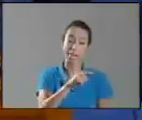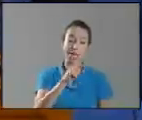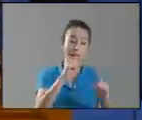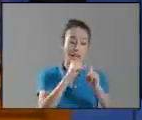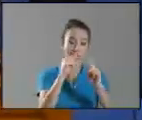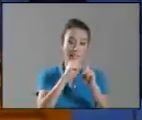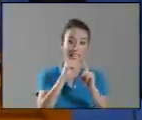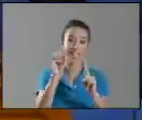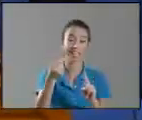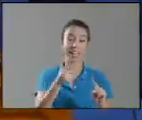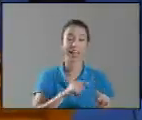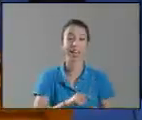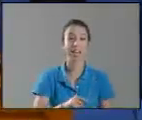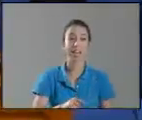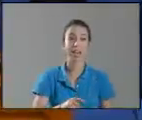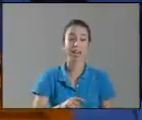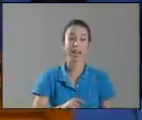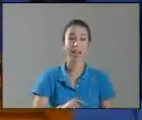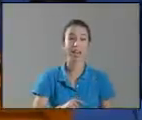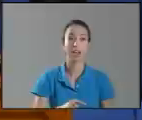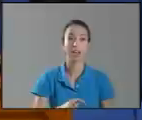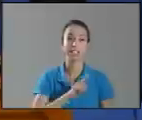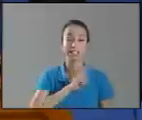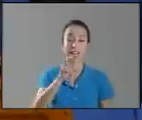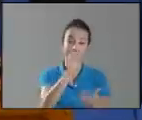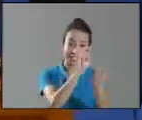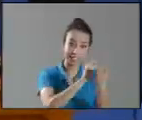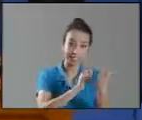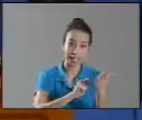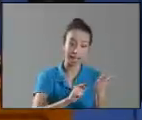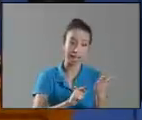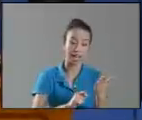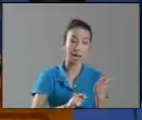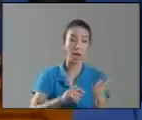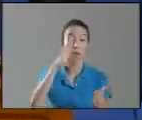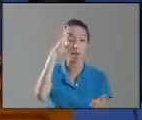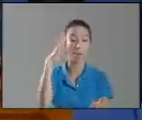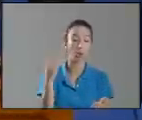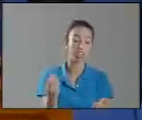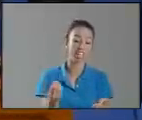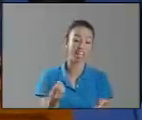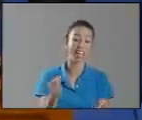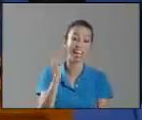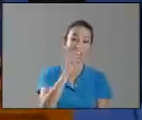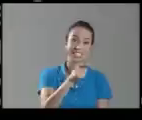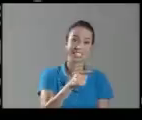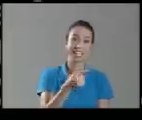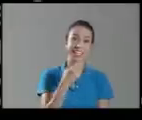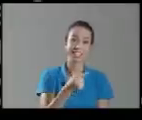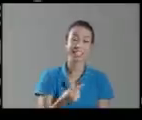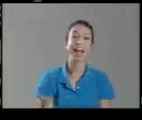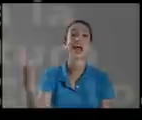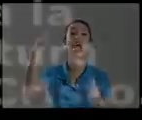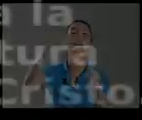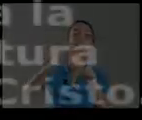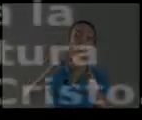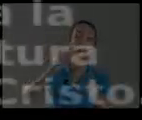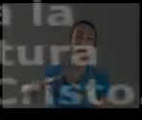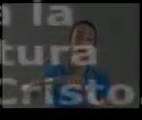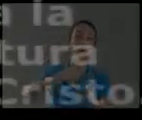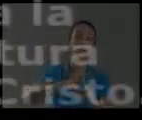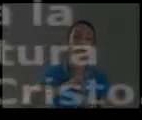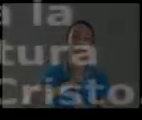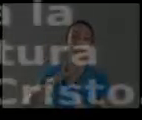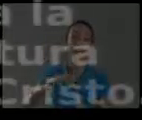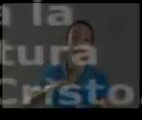mencionar, perdón, vamos a ver, debería mencionar esta palabrita que aparece acá, porque esta es